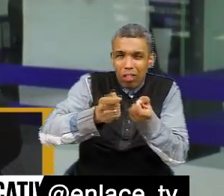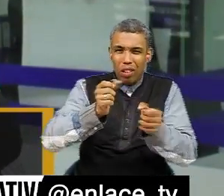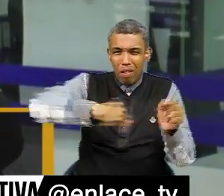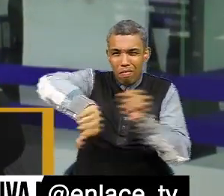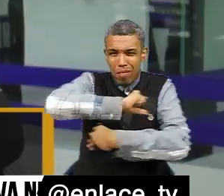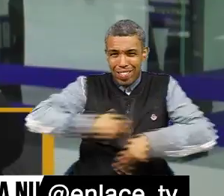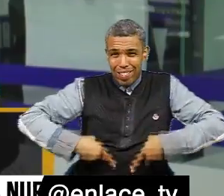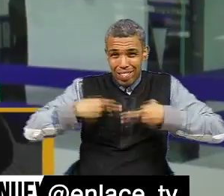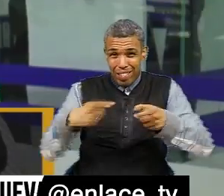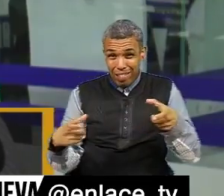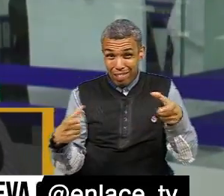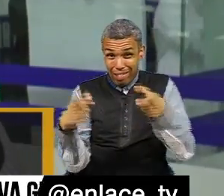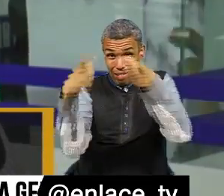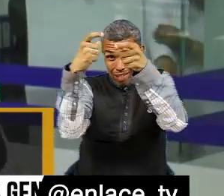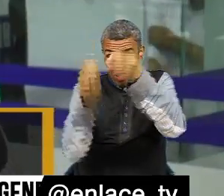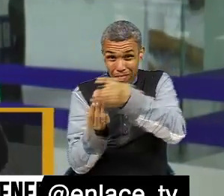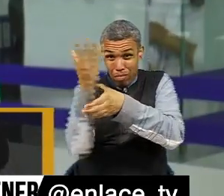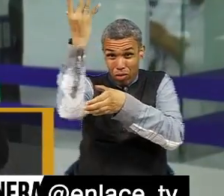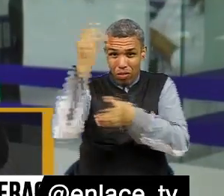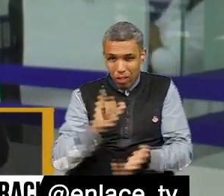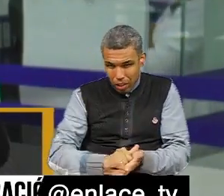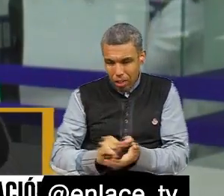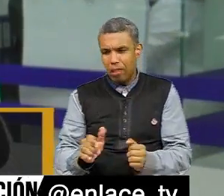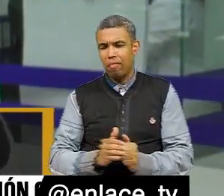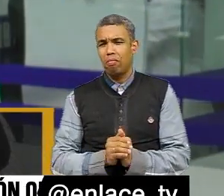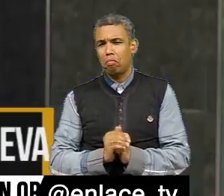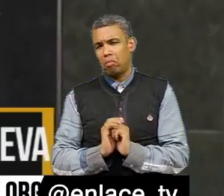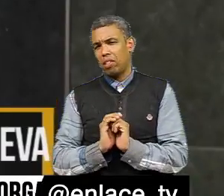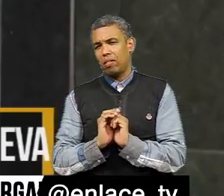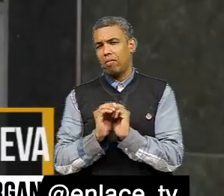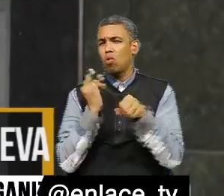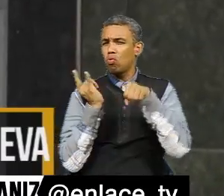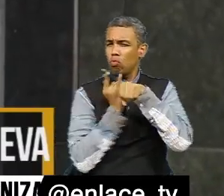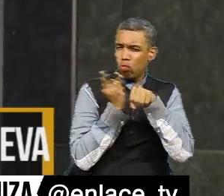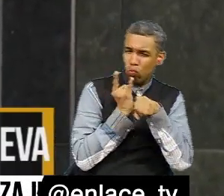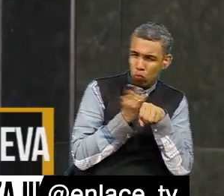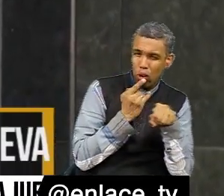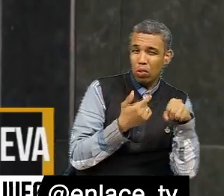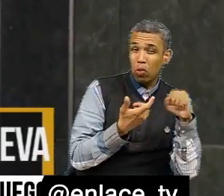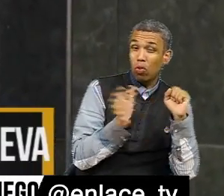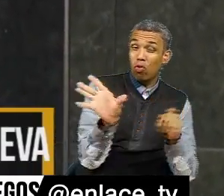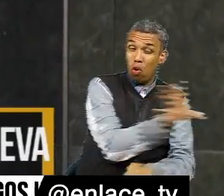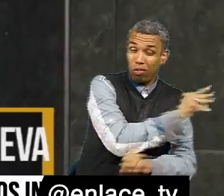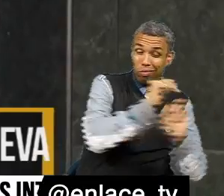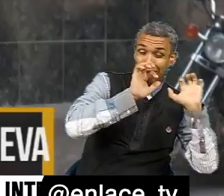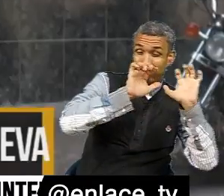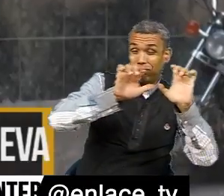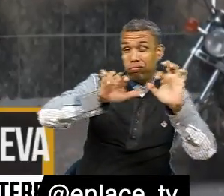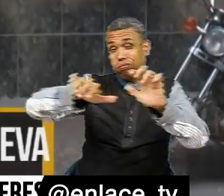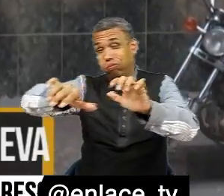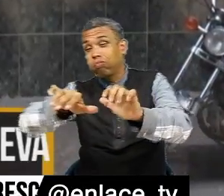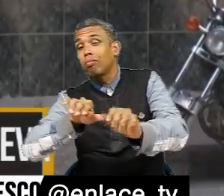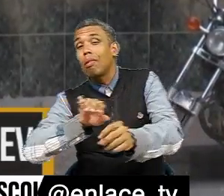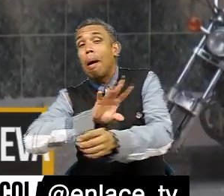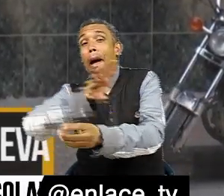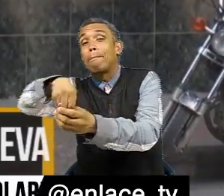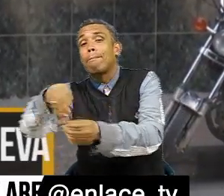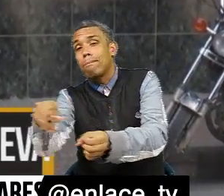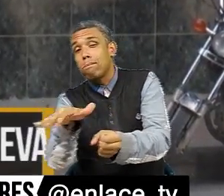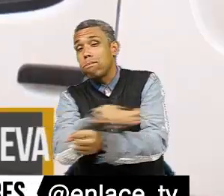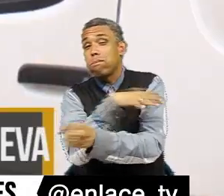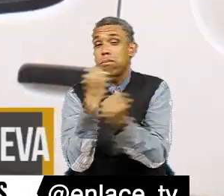Entonces, la clínica Magdalena pues puede suplir, obviamente que pueden presentarse algunas dificultades porque eso